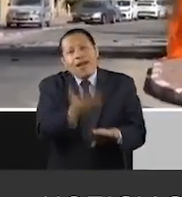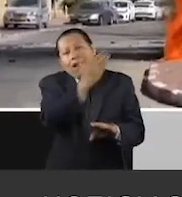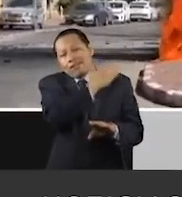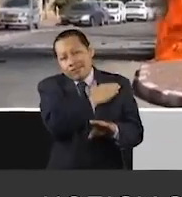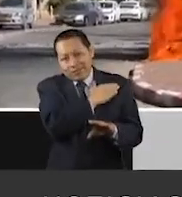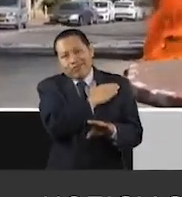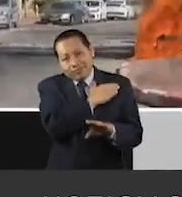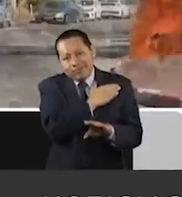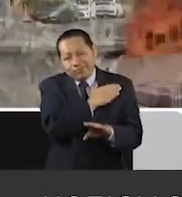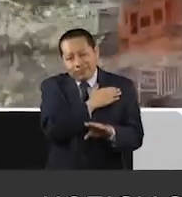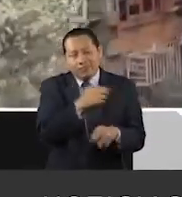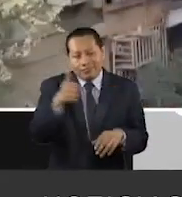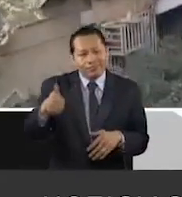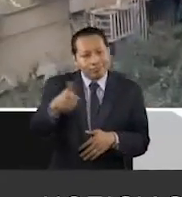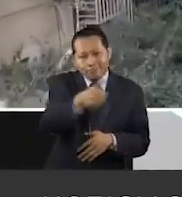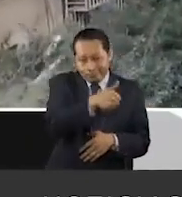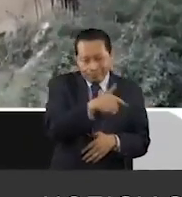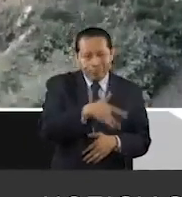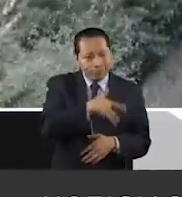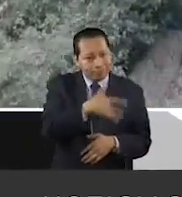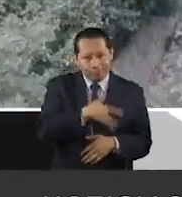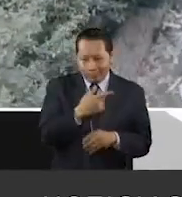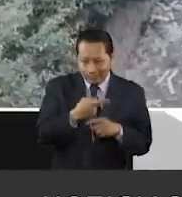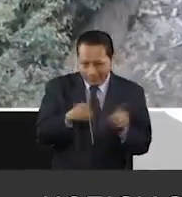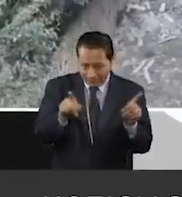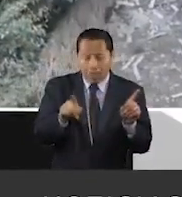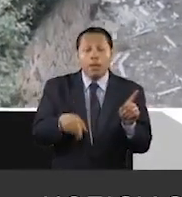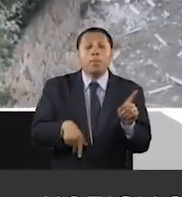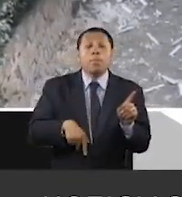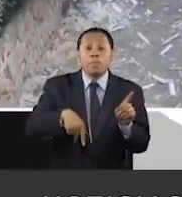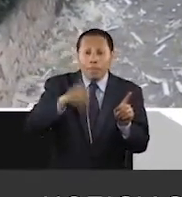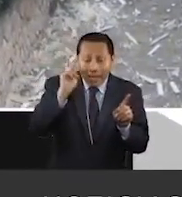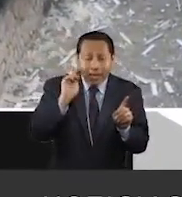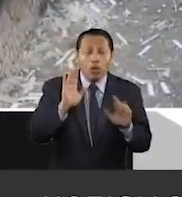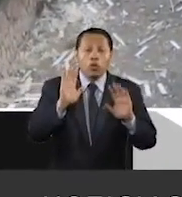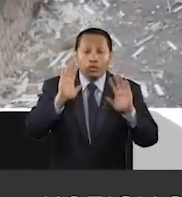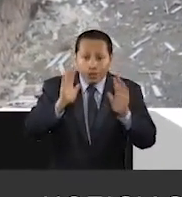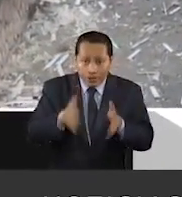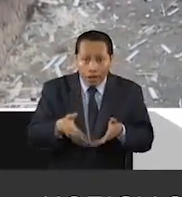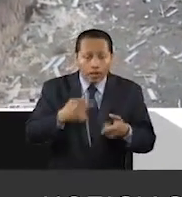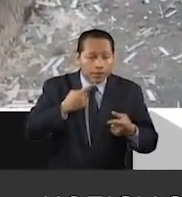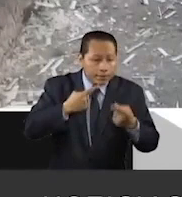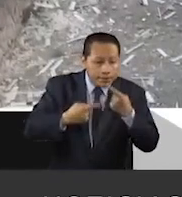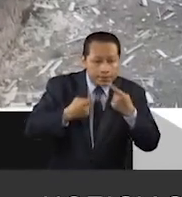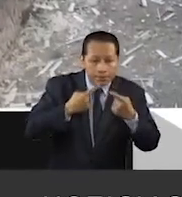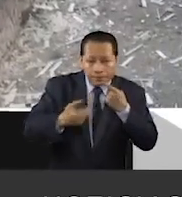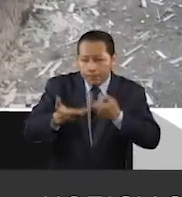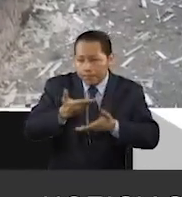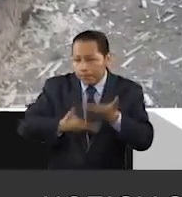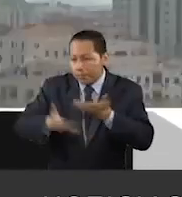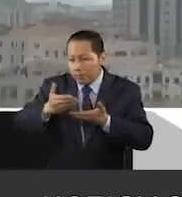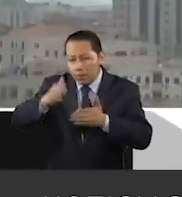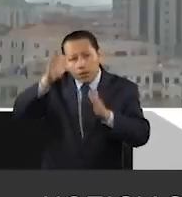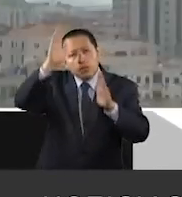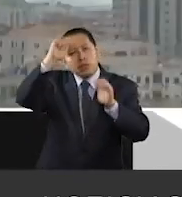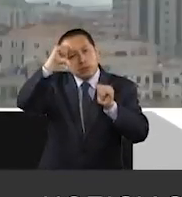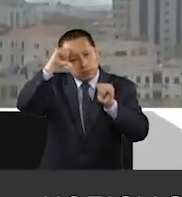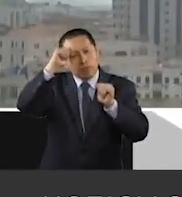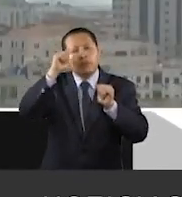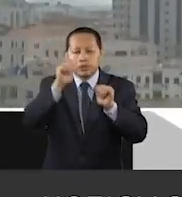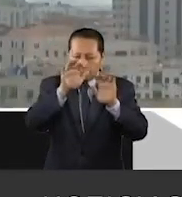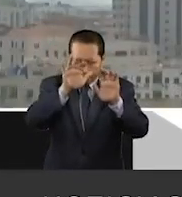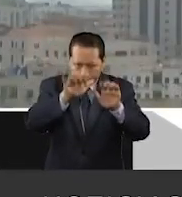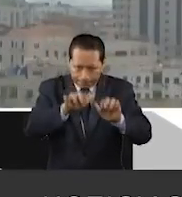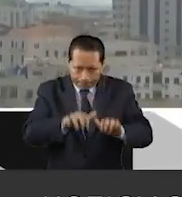Pero finalmente llegamos a un consenso en relación con lo que publicamos ayer. Ya veremos